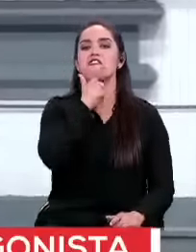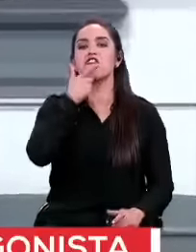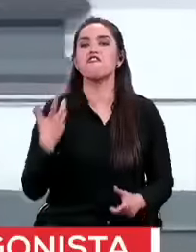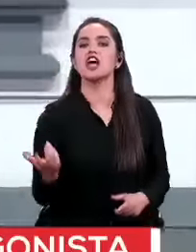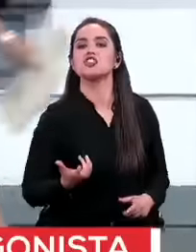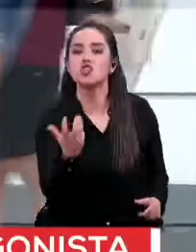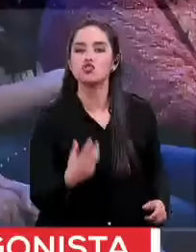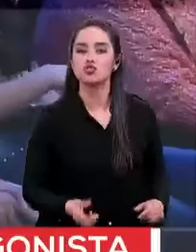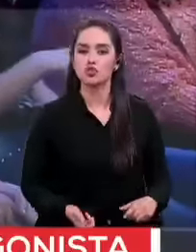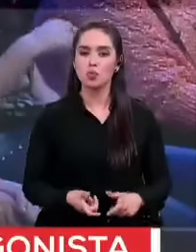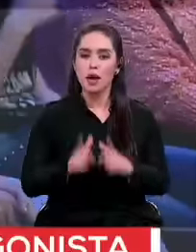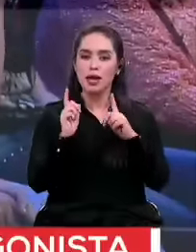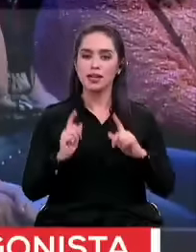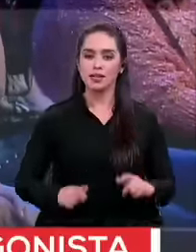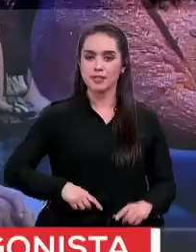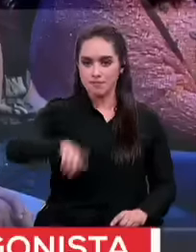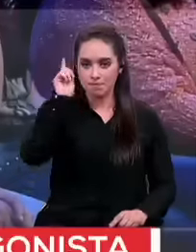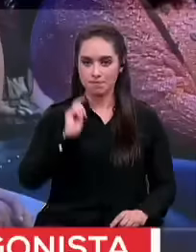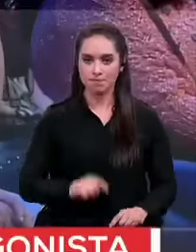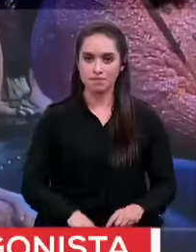madre?